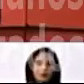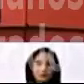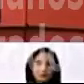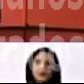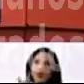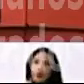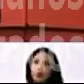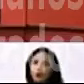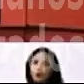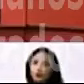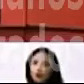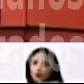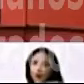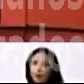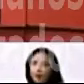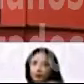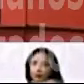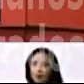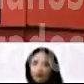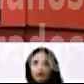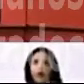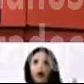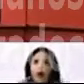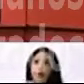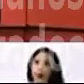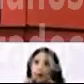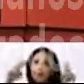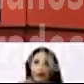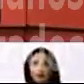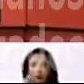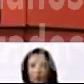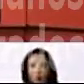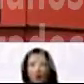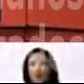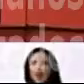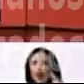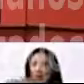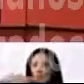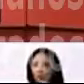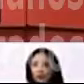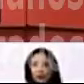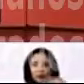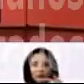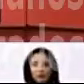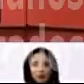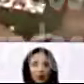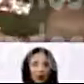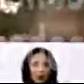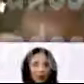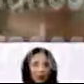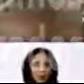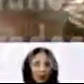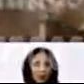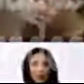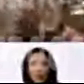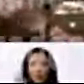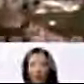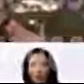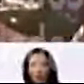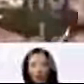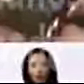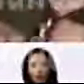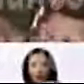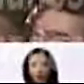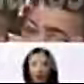la marcha por la paz de los rojos y de las rojas. Bien rojo vamos a ir el día lunes, una gran marcha nacional.